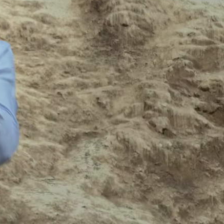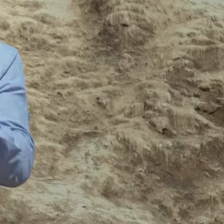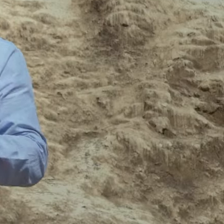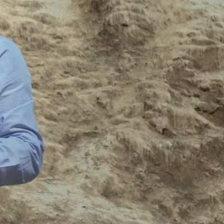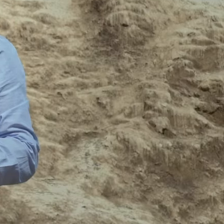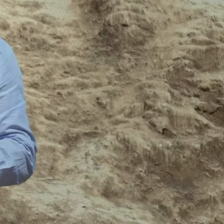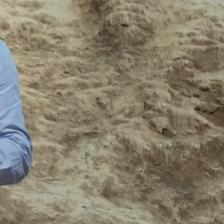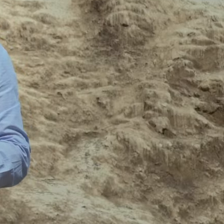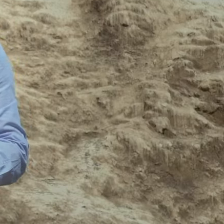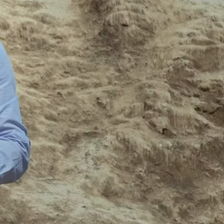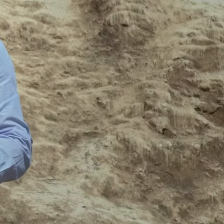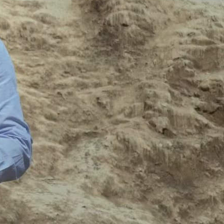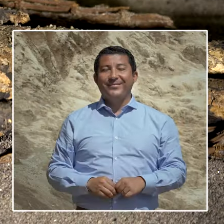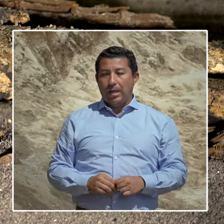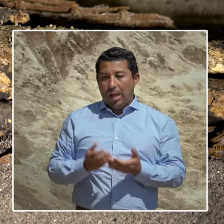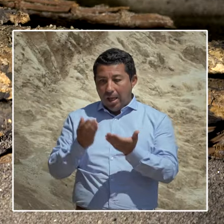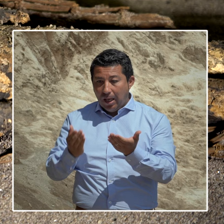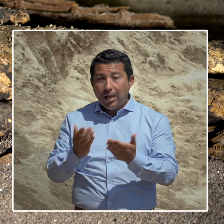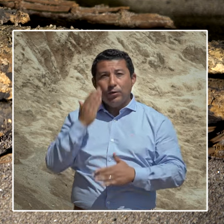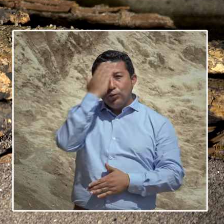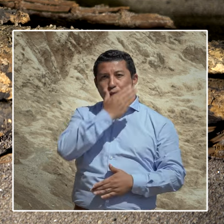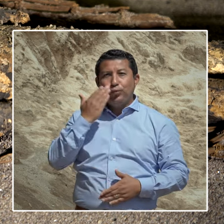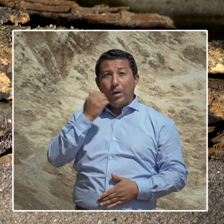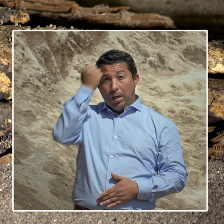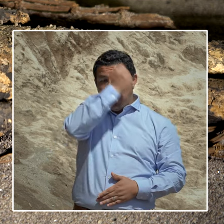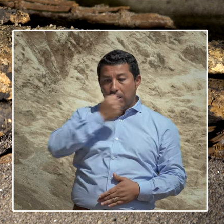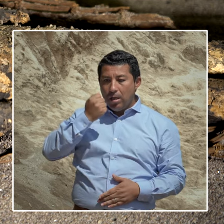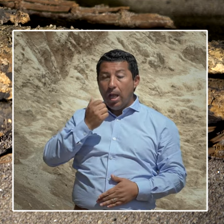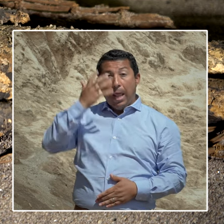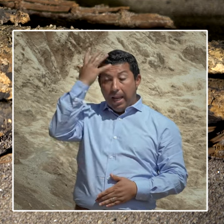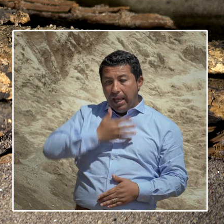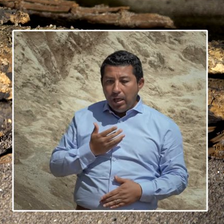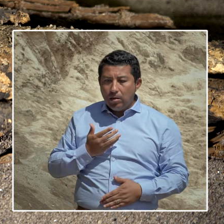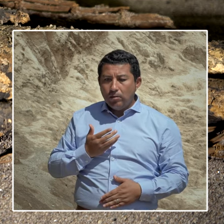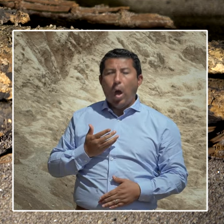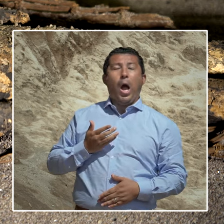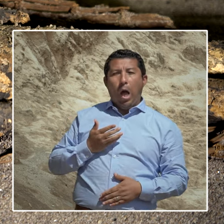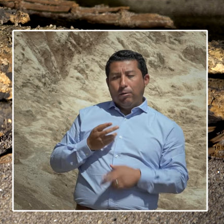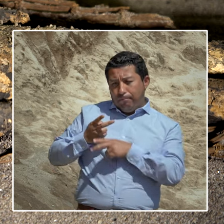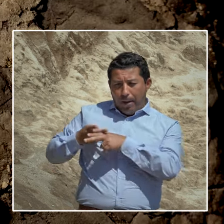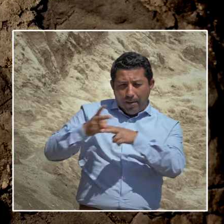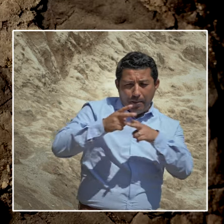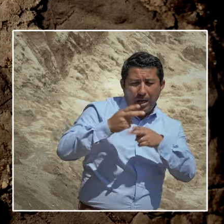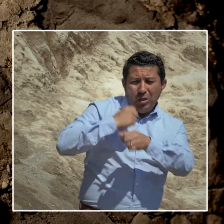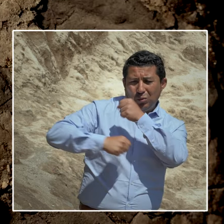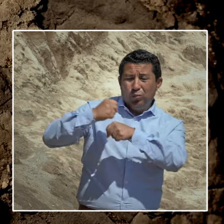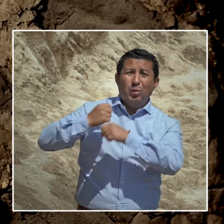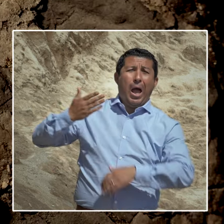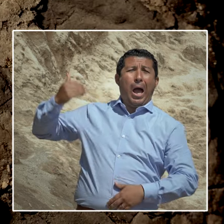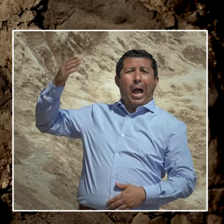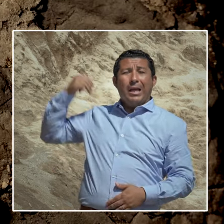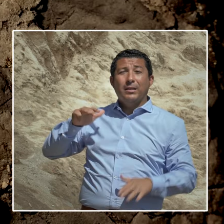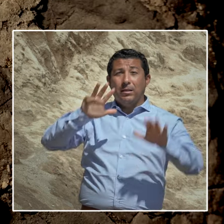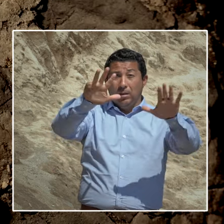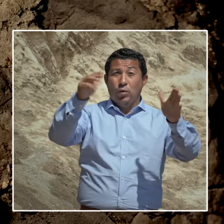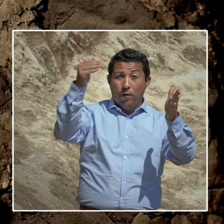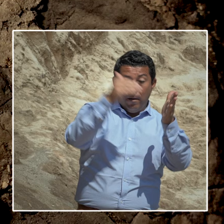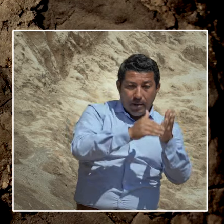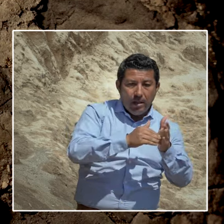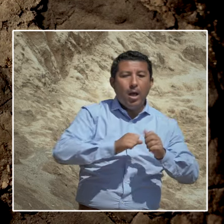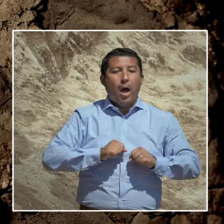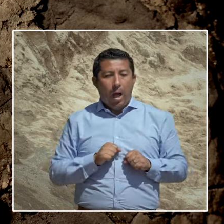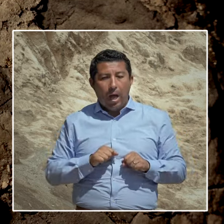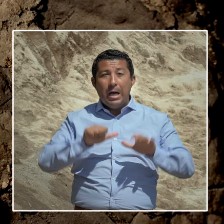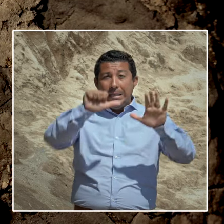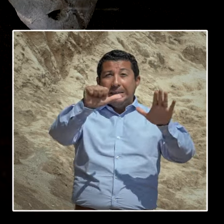y las rojas las momias de estilo negro se realizaron hace nueve mil y seis